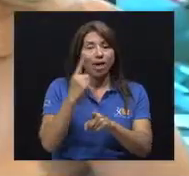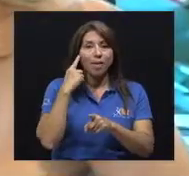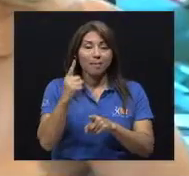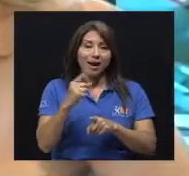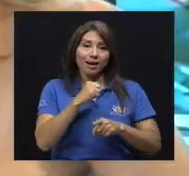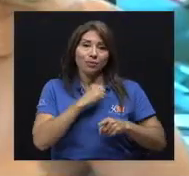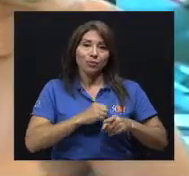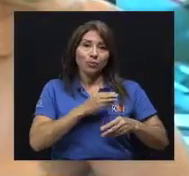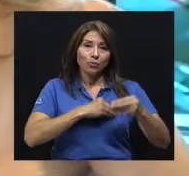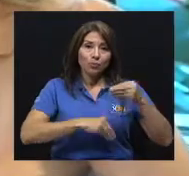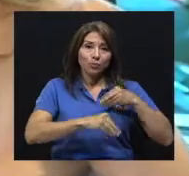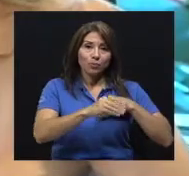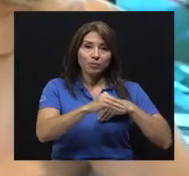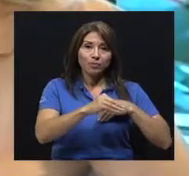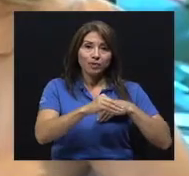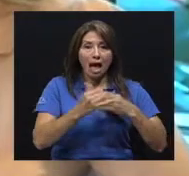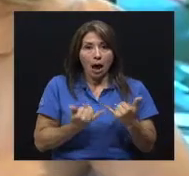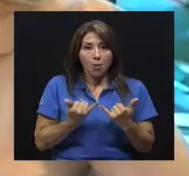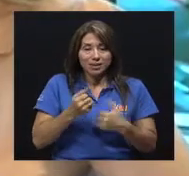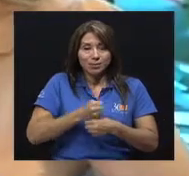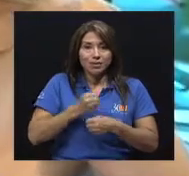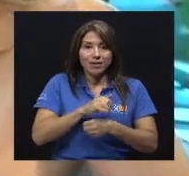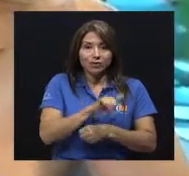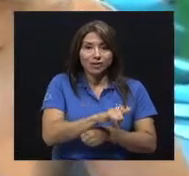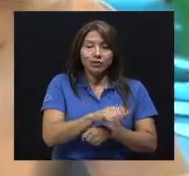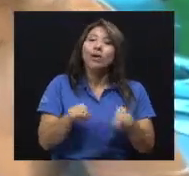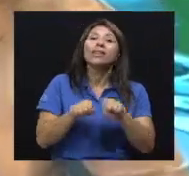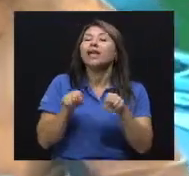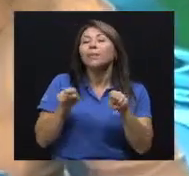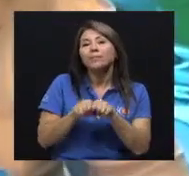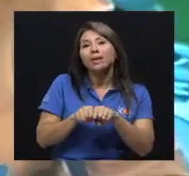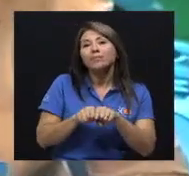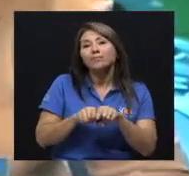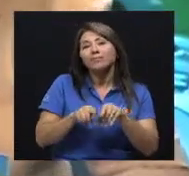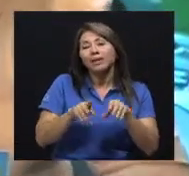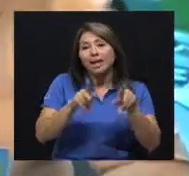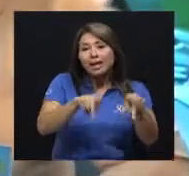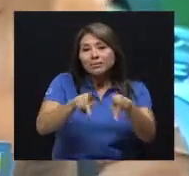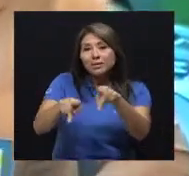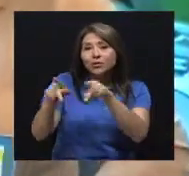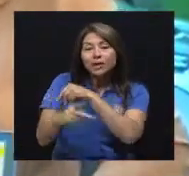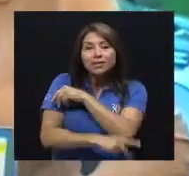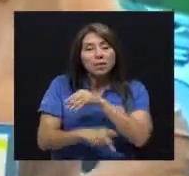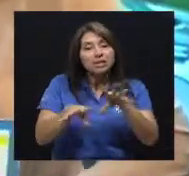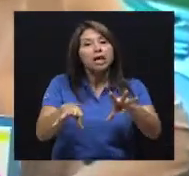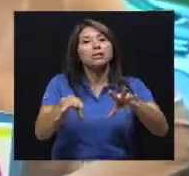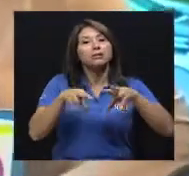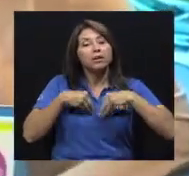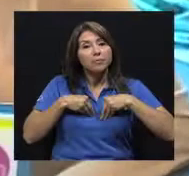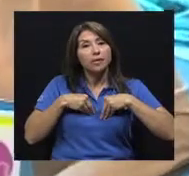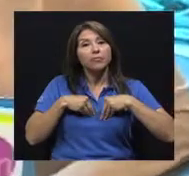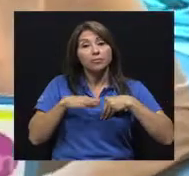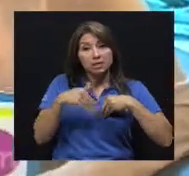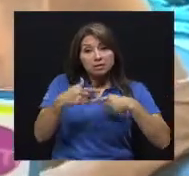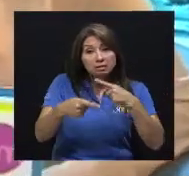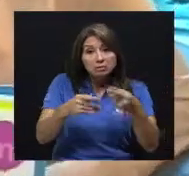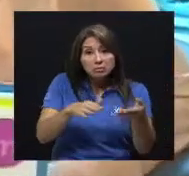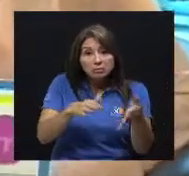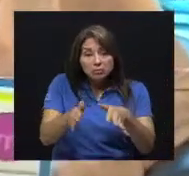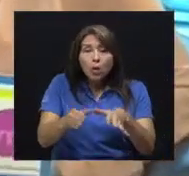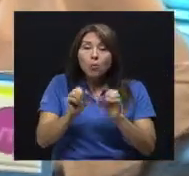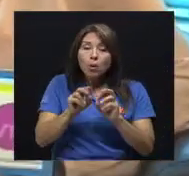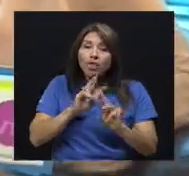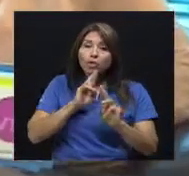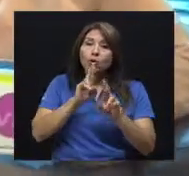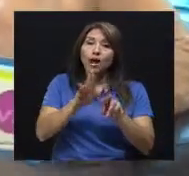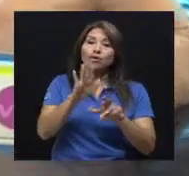Y además de una política también de donación de órganos en el país que nos ayude a conseguirlo. Pero sí te puedo decir que tenemos